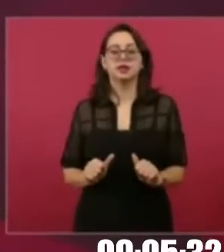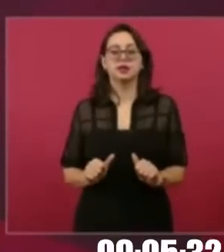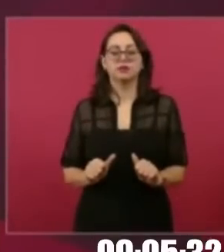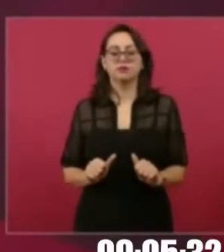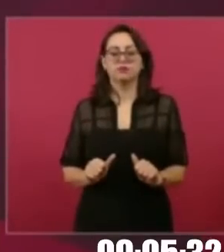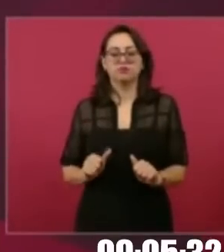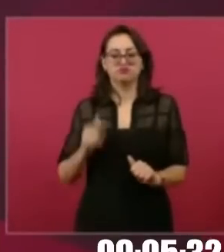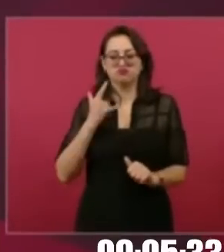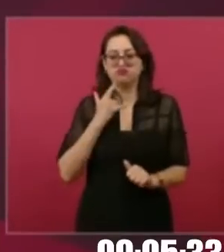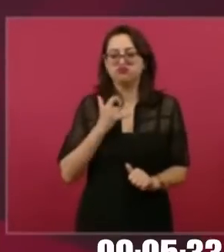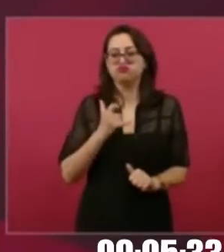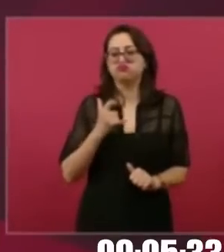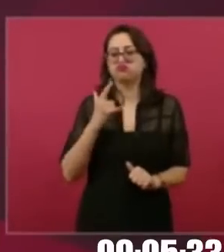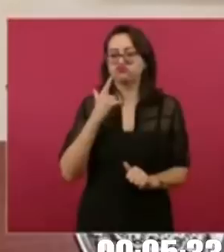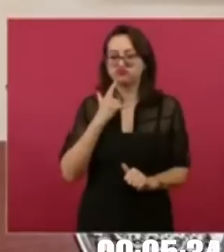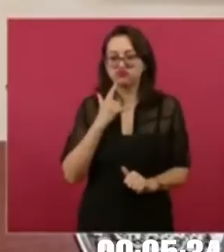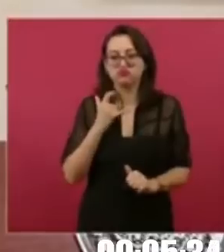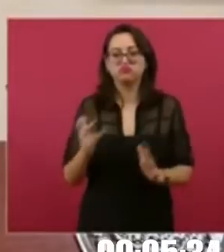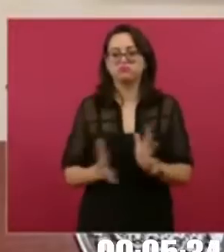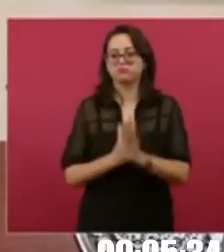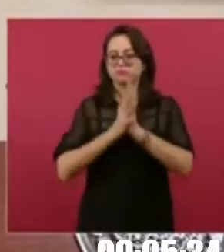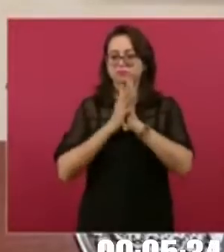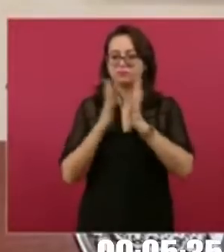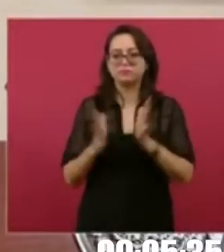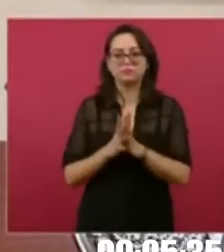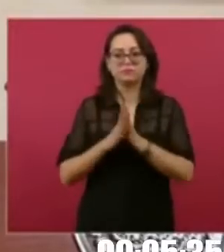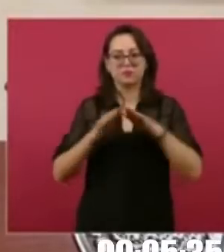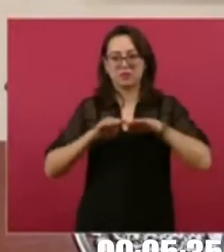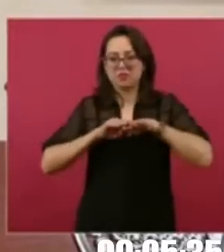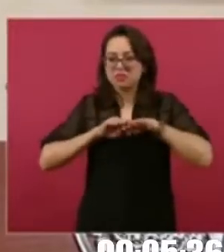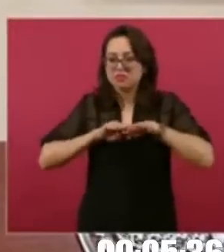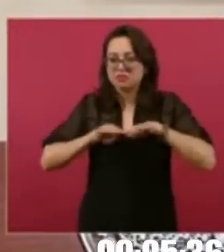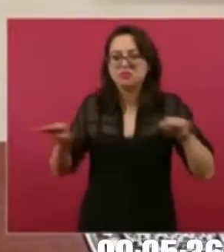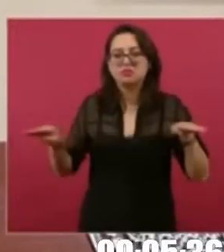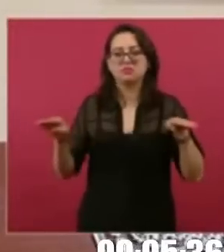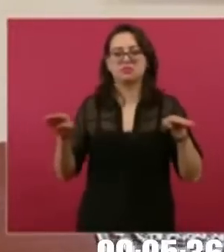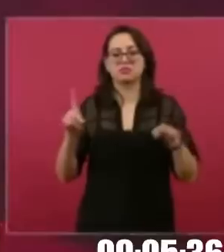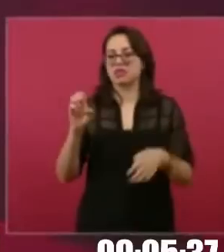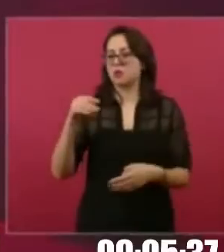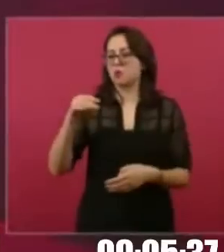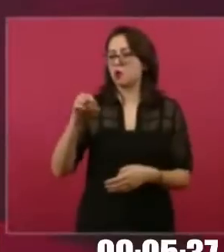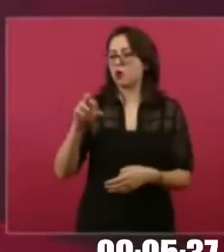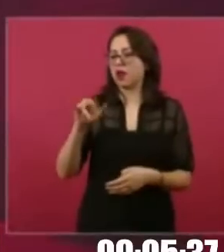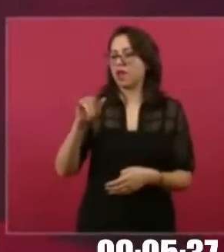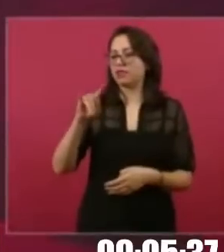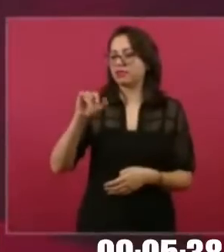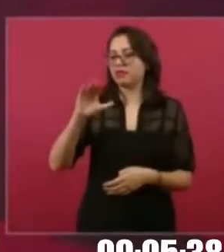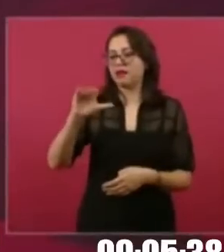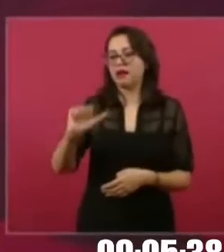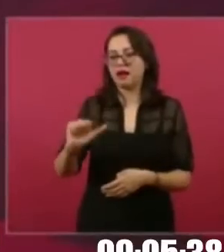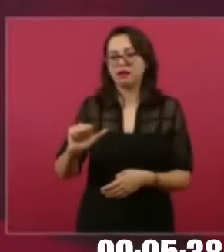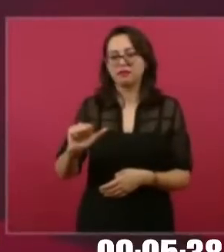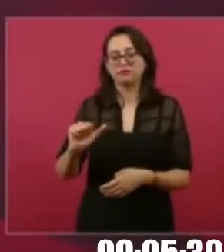convocación democrática creo que es el más importante